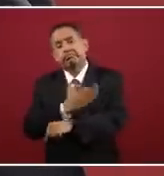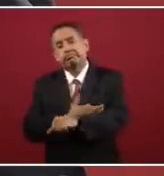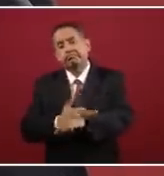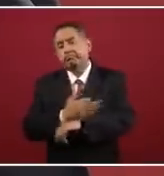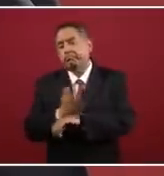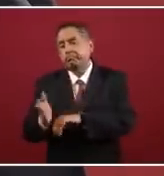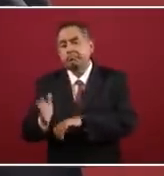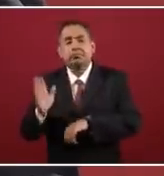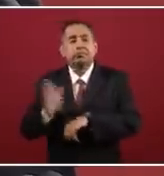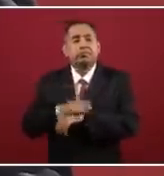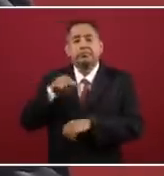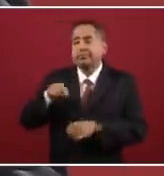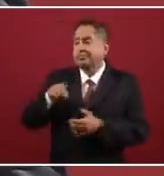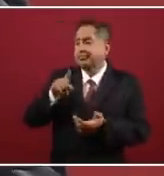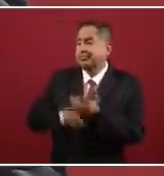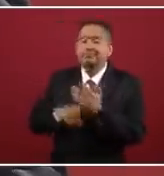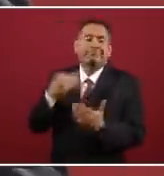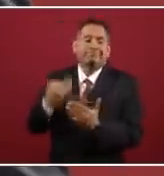en el aeropuerto,